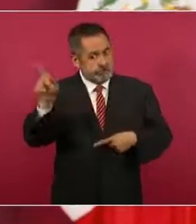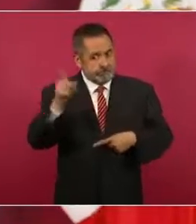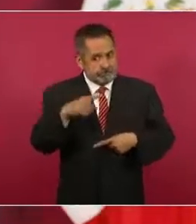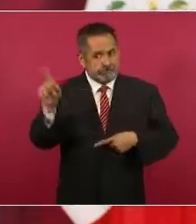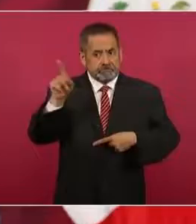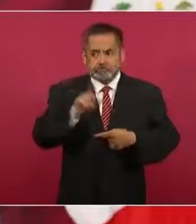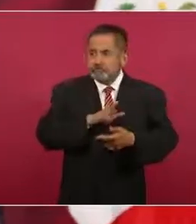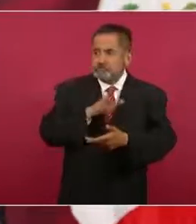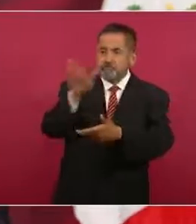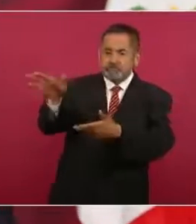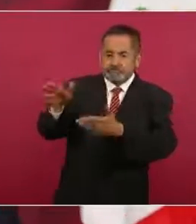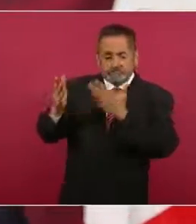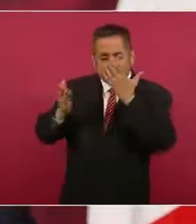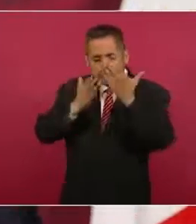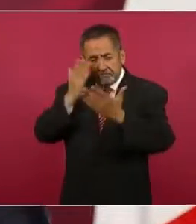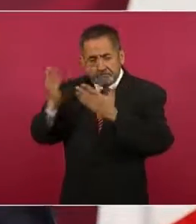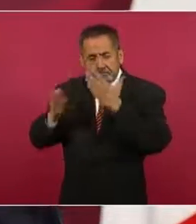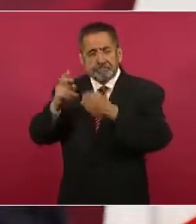También